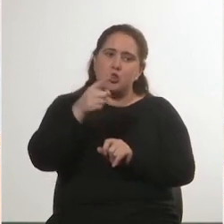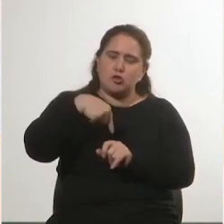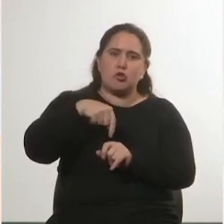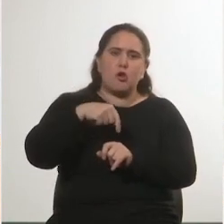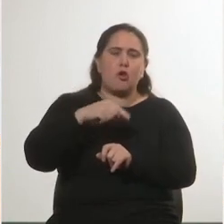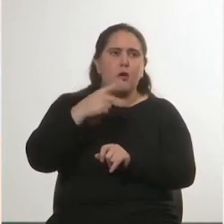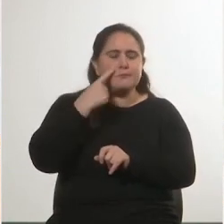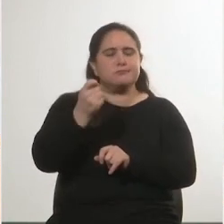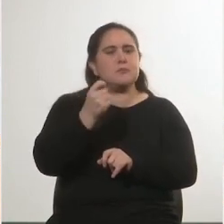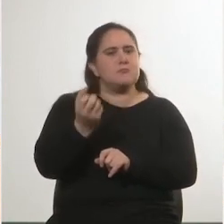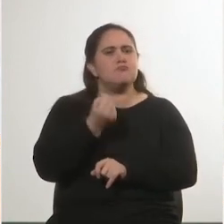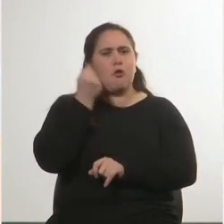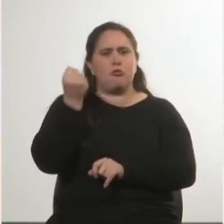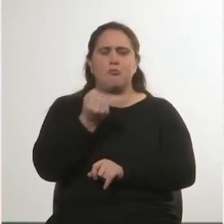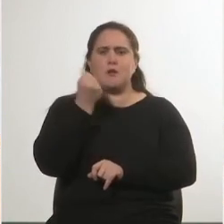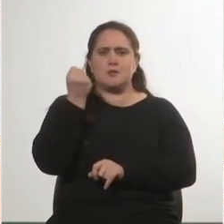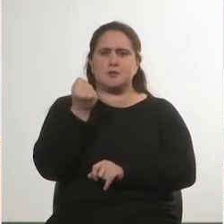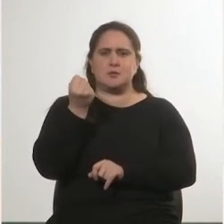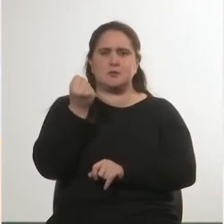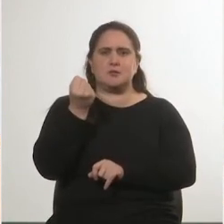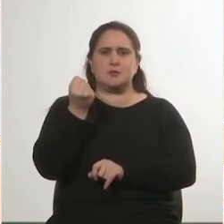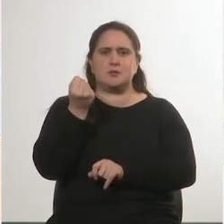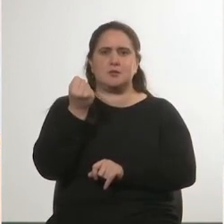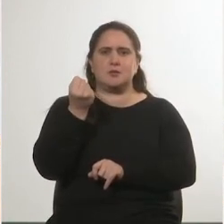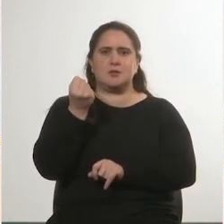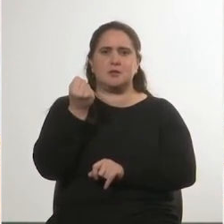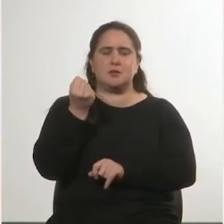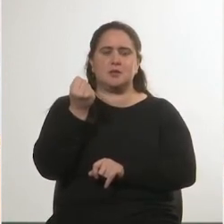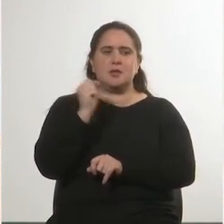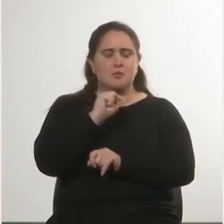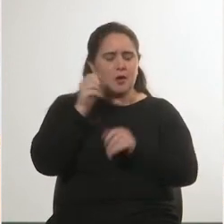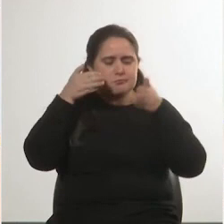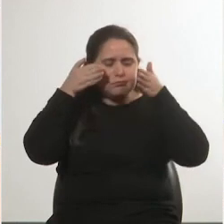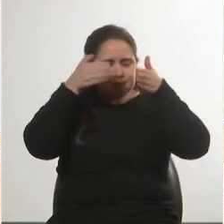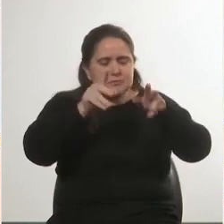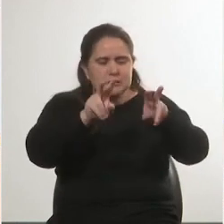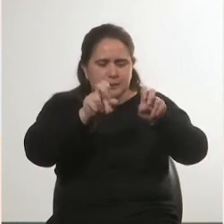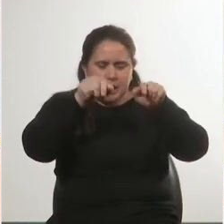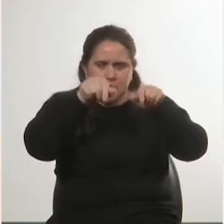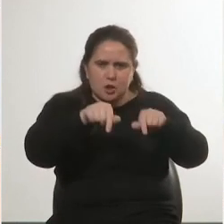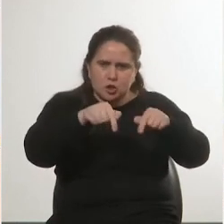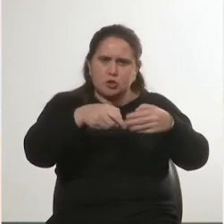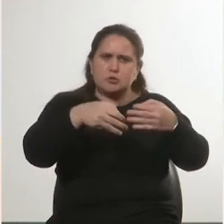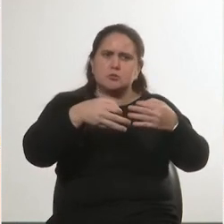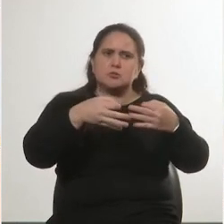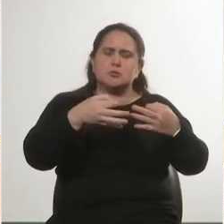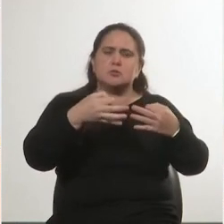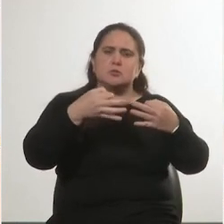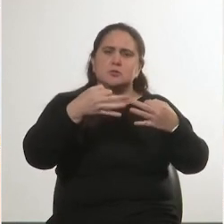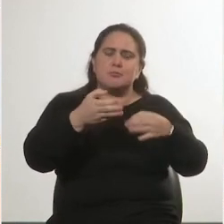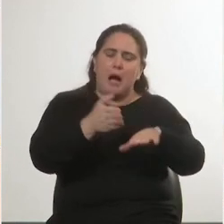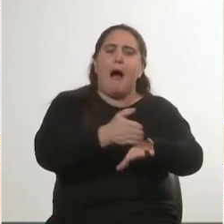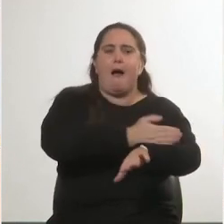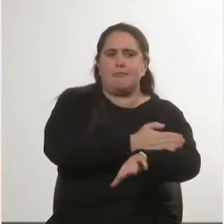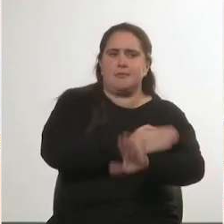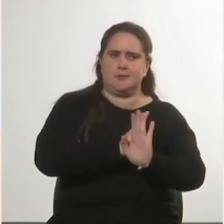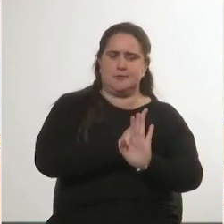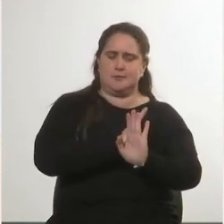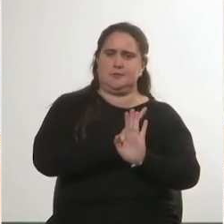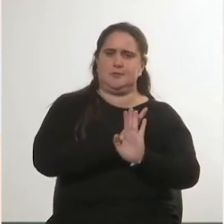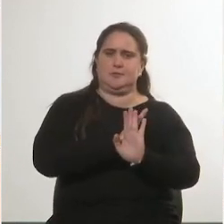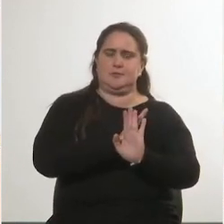tomemos conciencia de la importancia de encarar estos temas con la debida